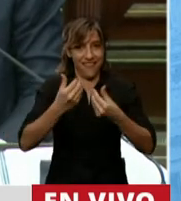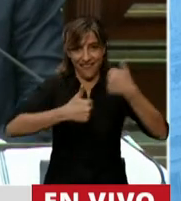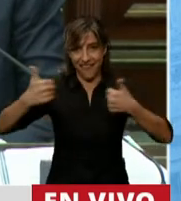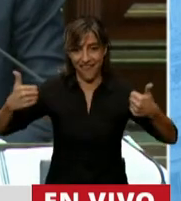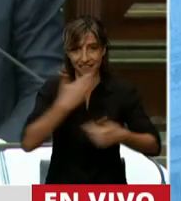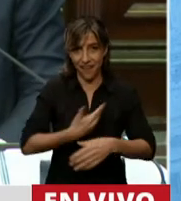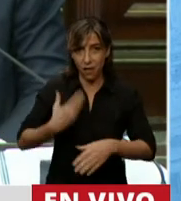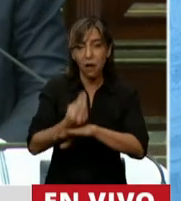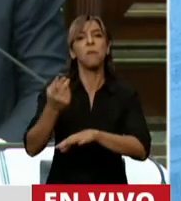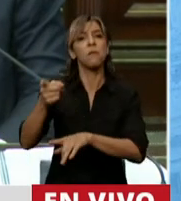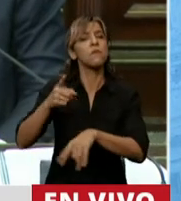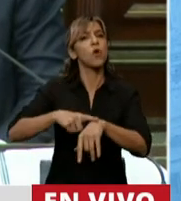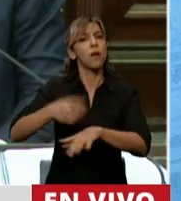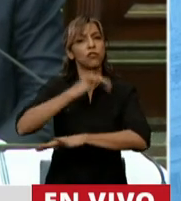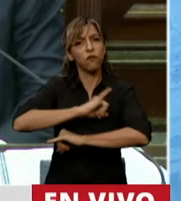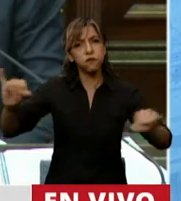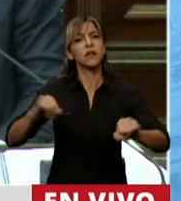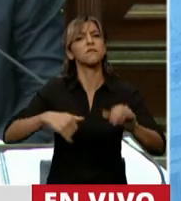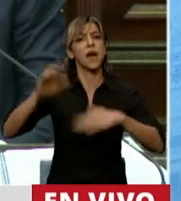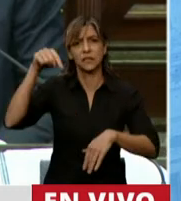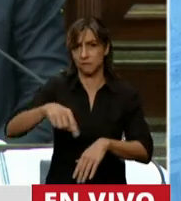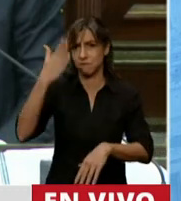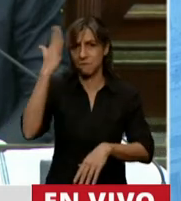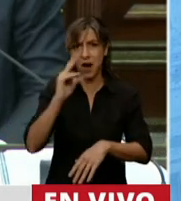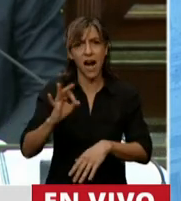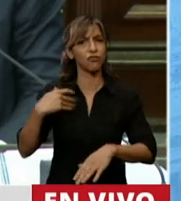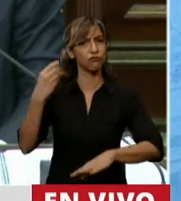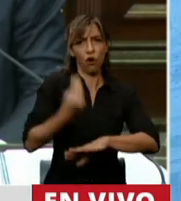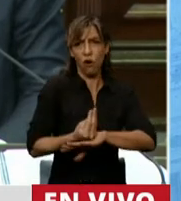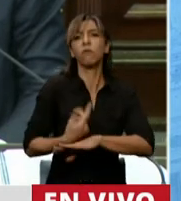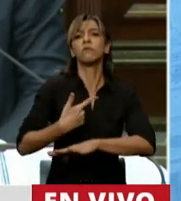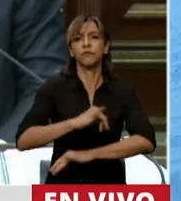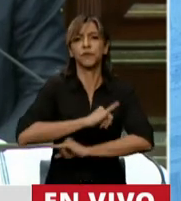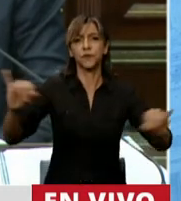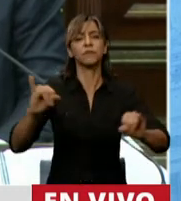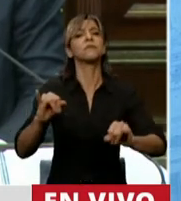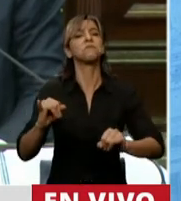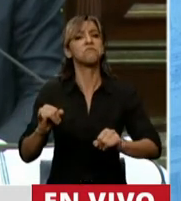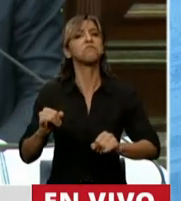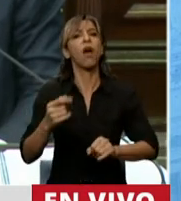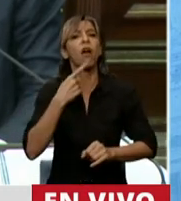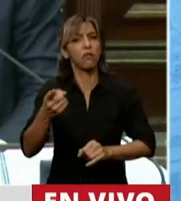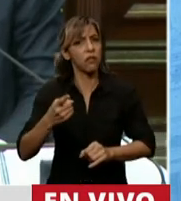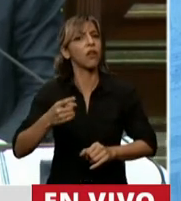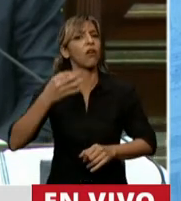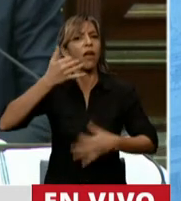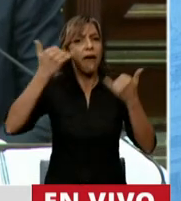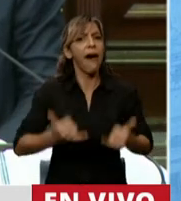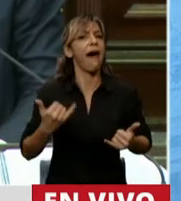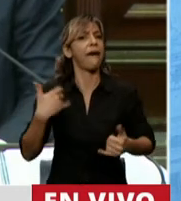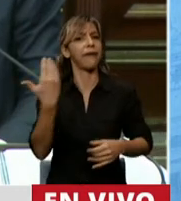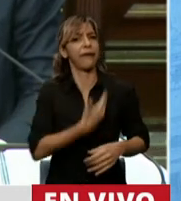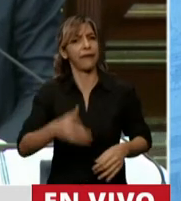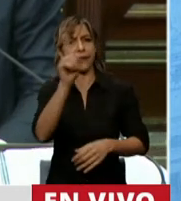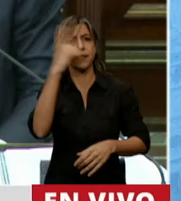el 1 de marzo, ante todo el Parlamento y ante todo el mundo, tener una verdadera política de Estado